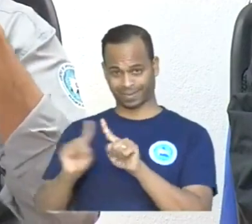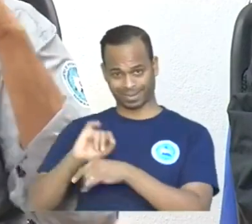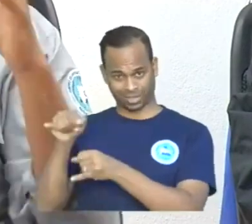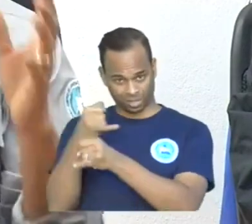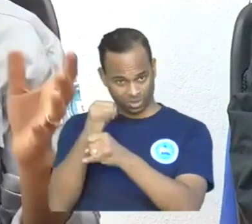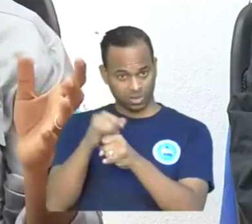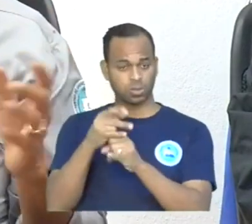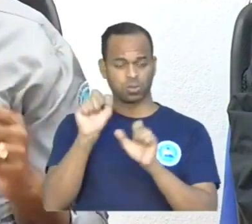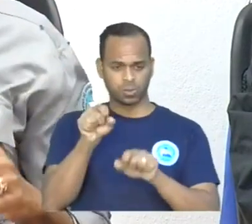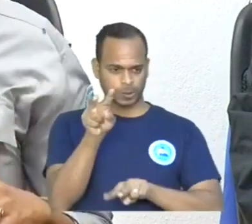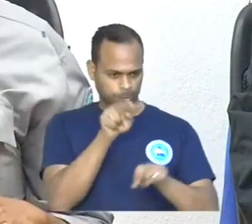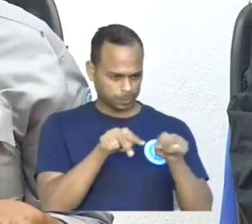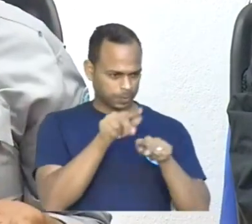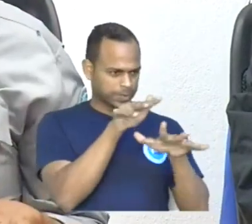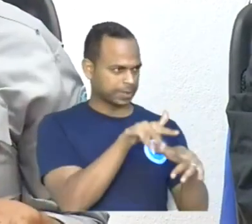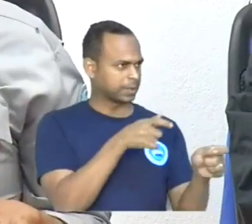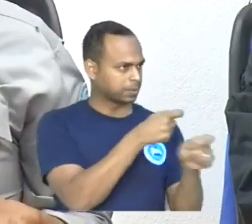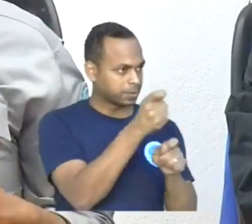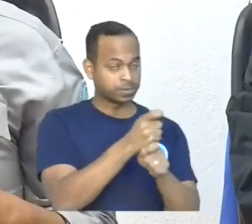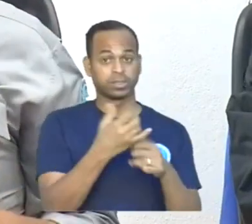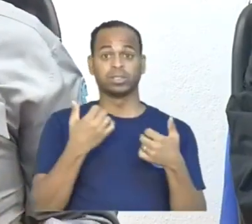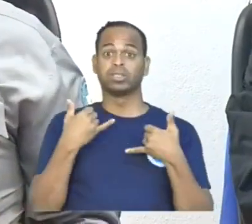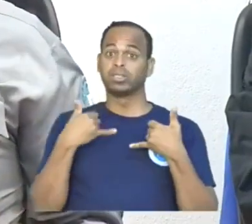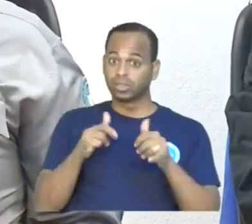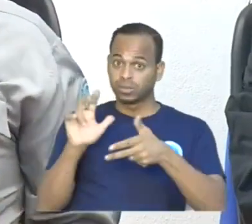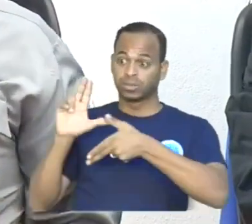Y estamos siendo impactados por el evento todavía.